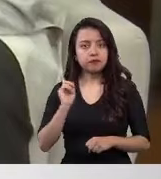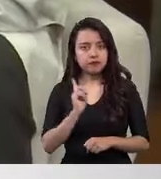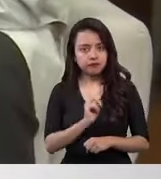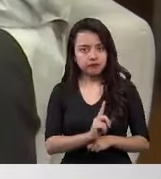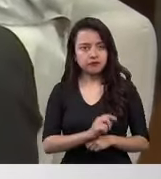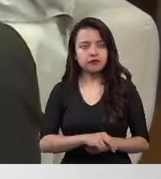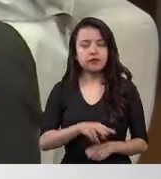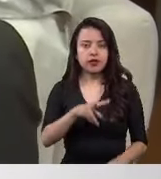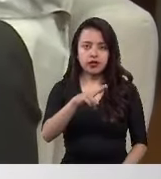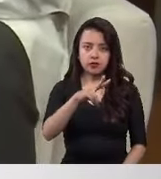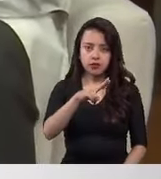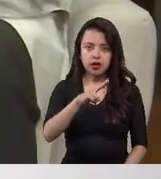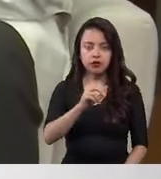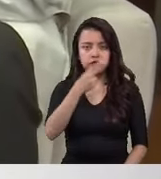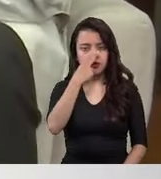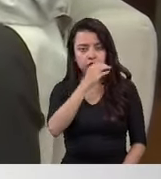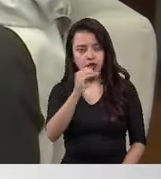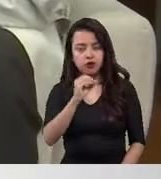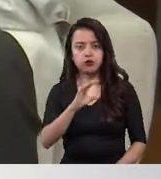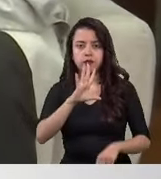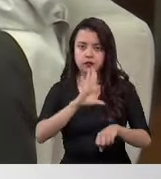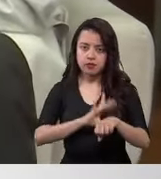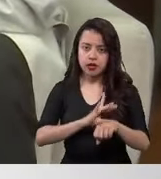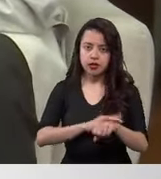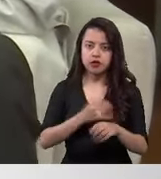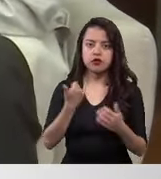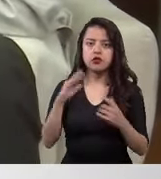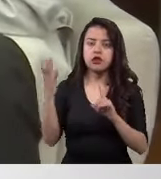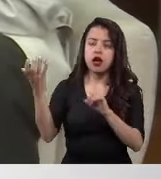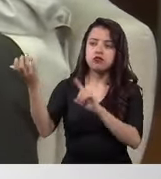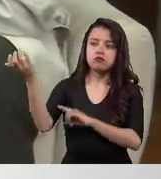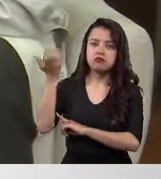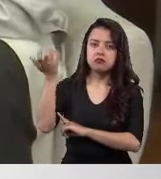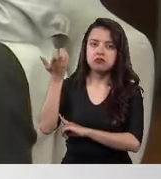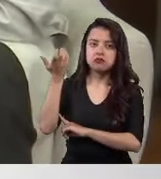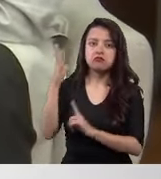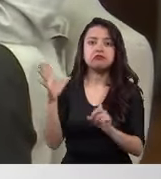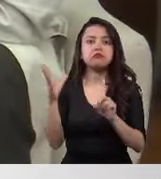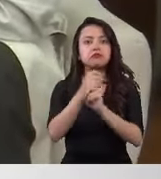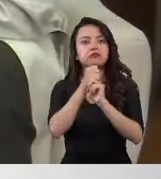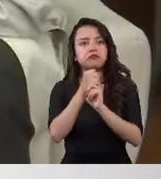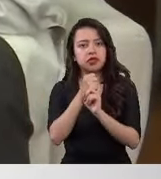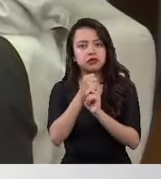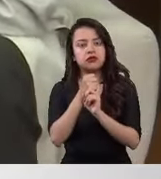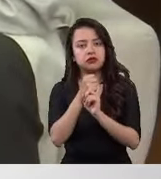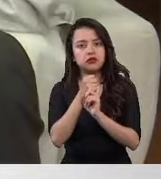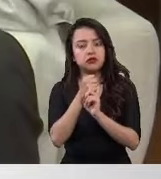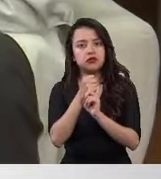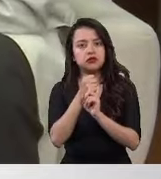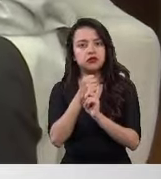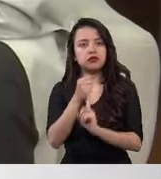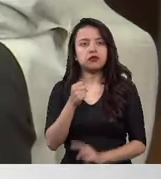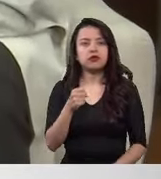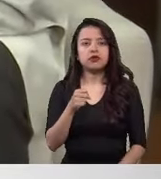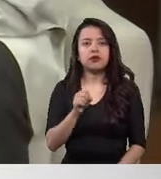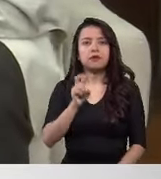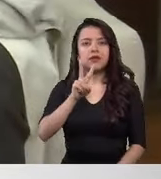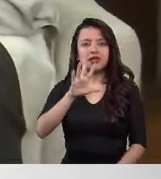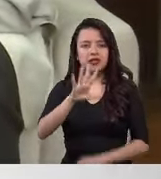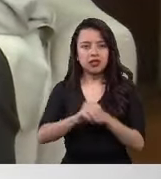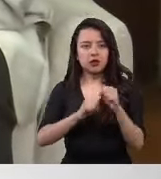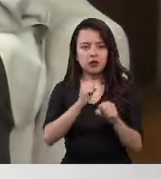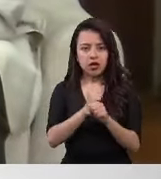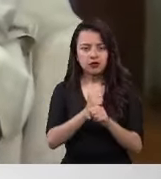muchas EPS, me pensioné en lo que era el Seguro Social hace años, obtuve mi capacidad de pensión. Trabajé 25 años